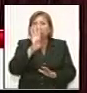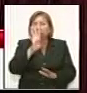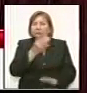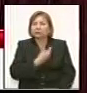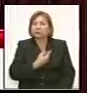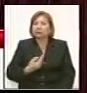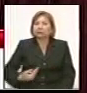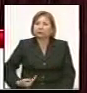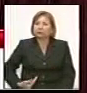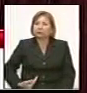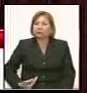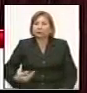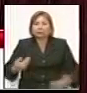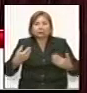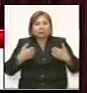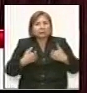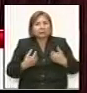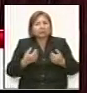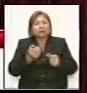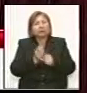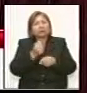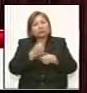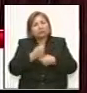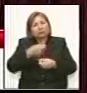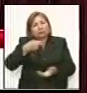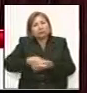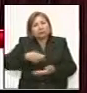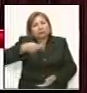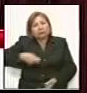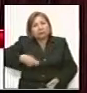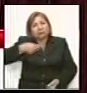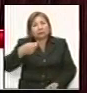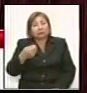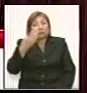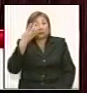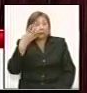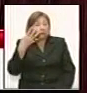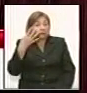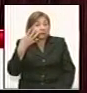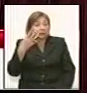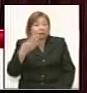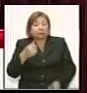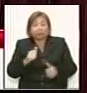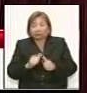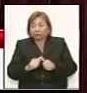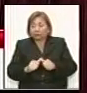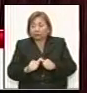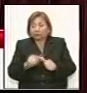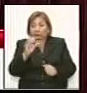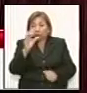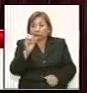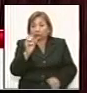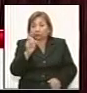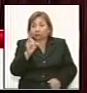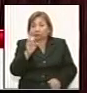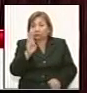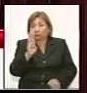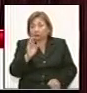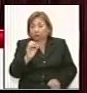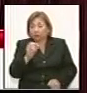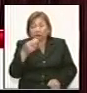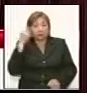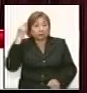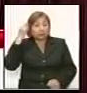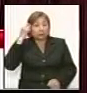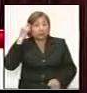gobiernos tuvieron obras de Odebrecht con pagos ilegales. 4 gobiernos, o sea, lo permanente era Odebrecht, los